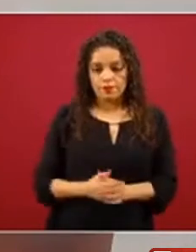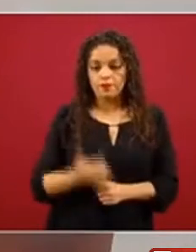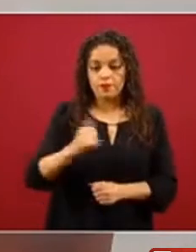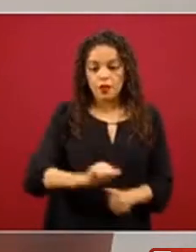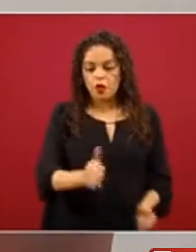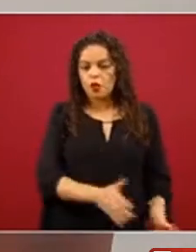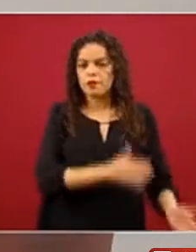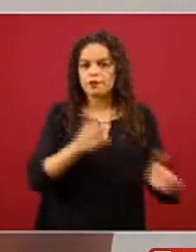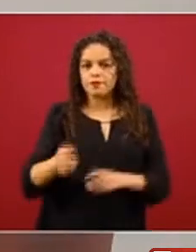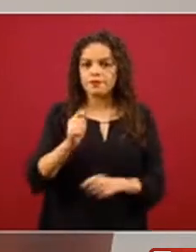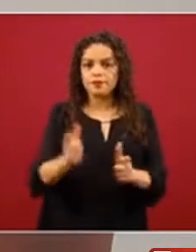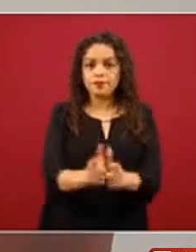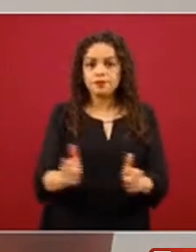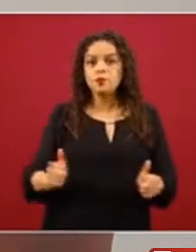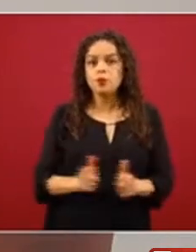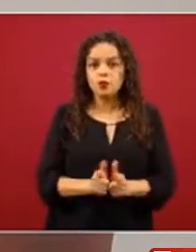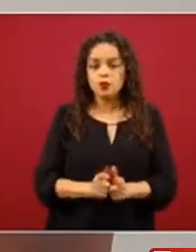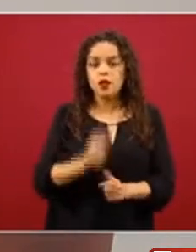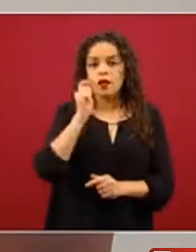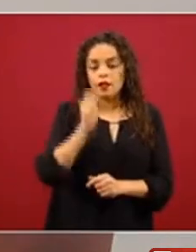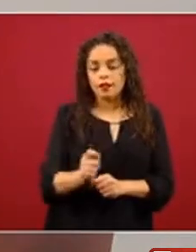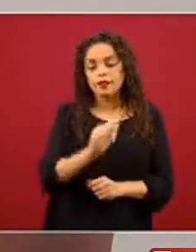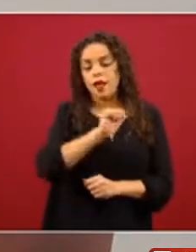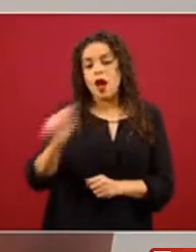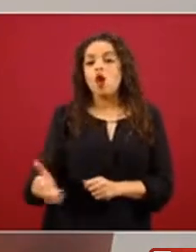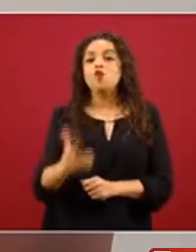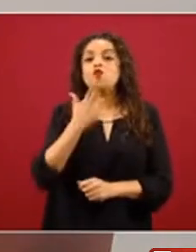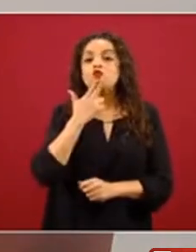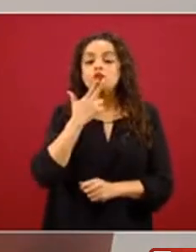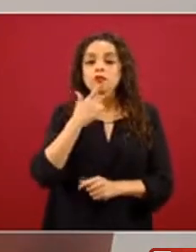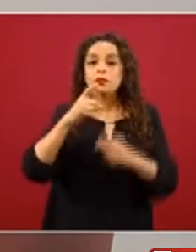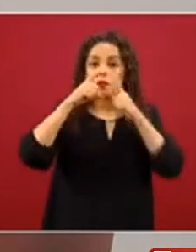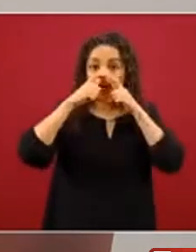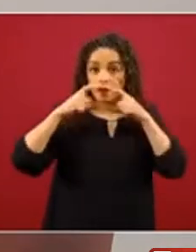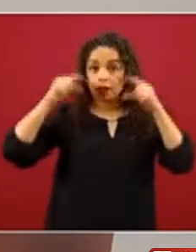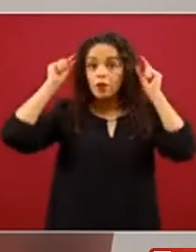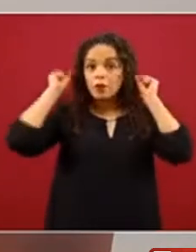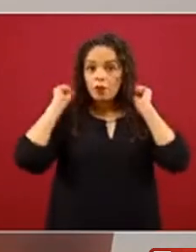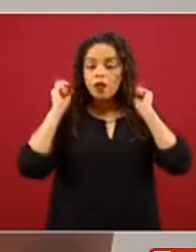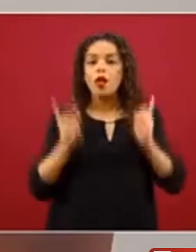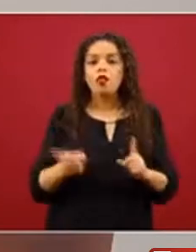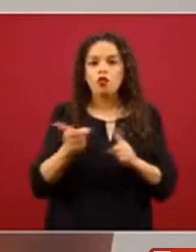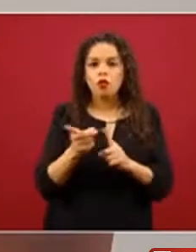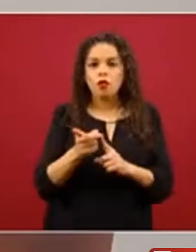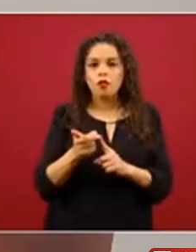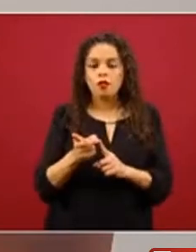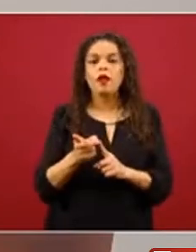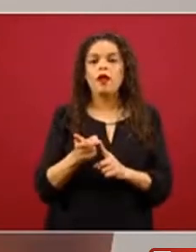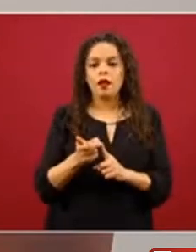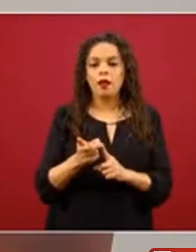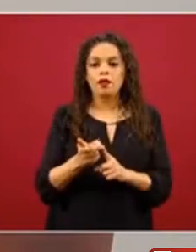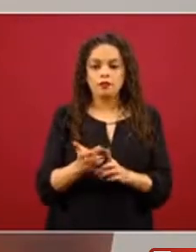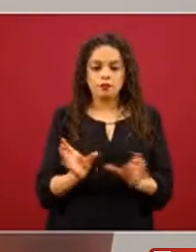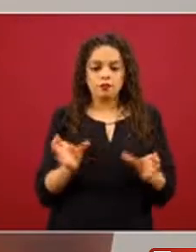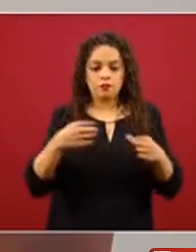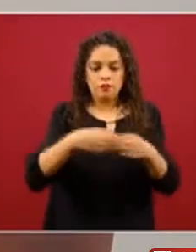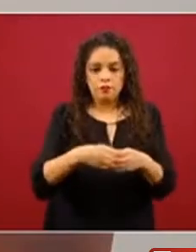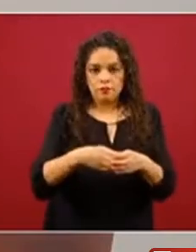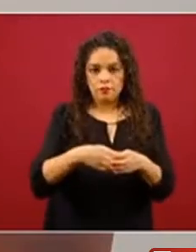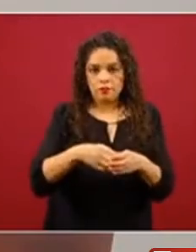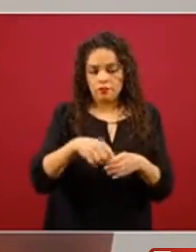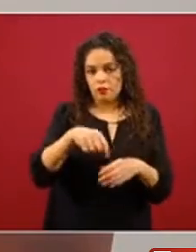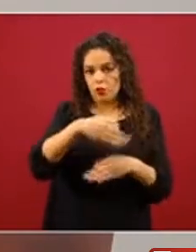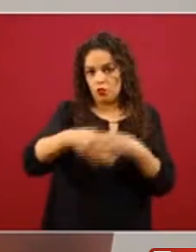acerca del uso de cubrebocas en la comunidad, en población general, para los cuales no